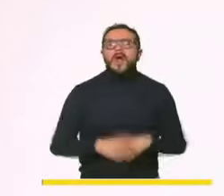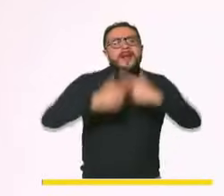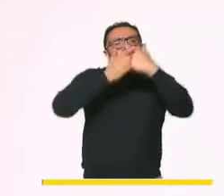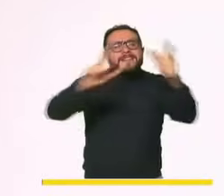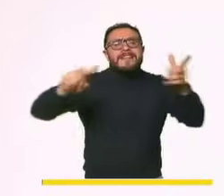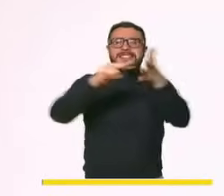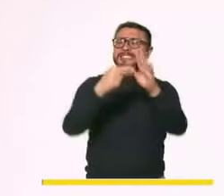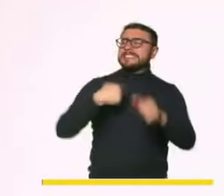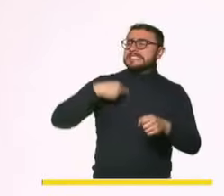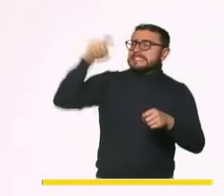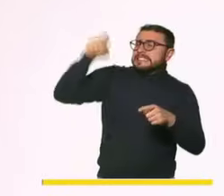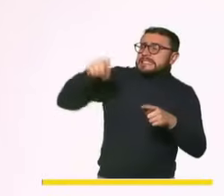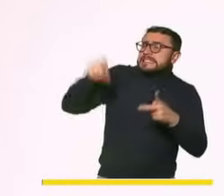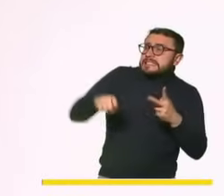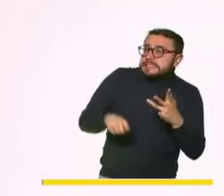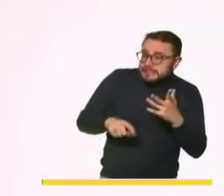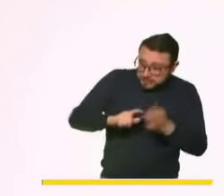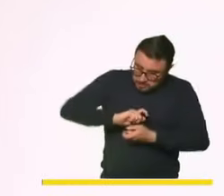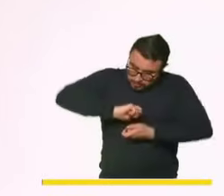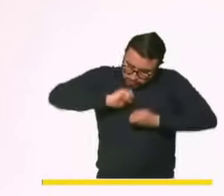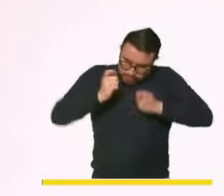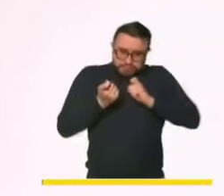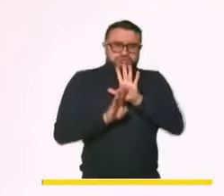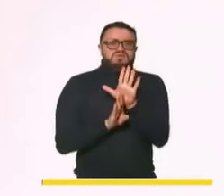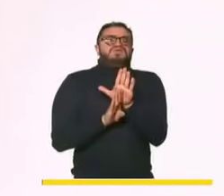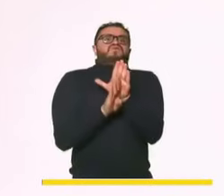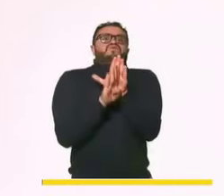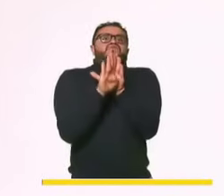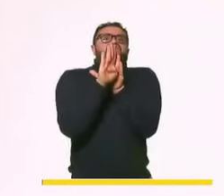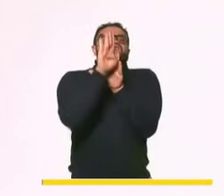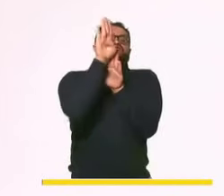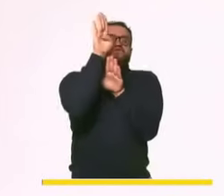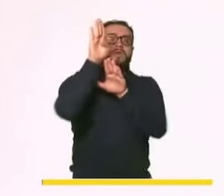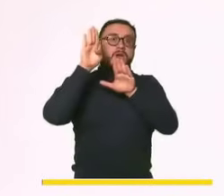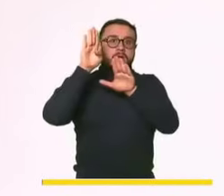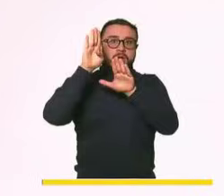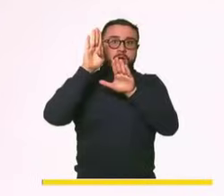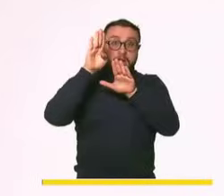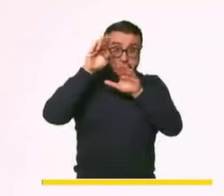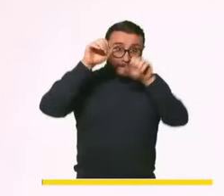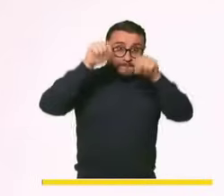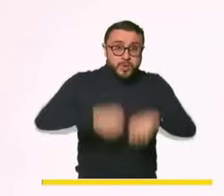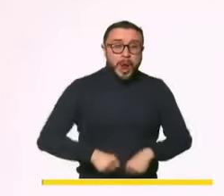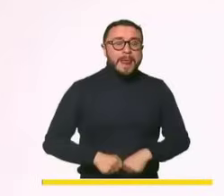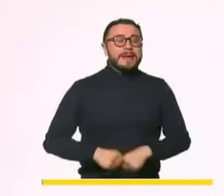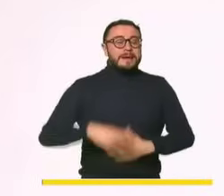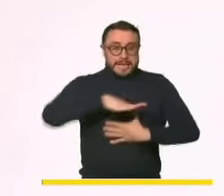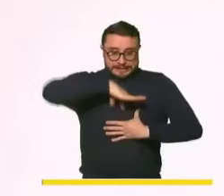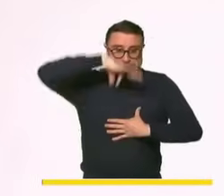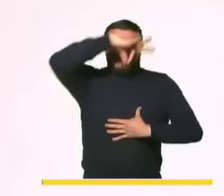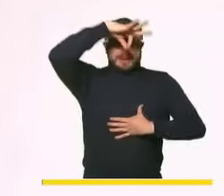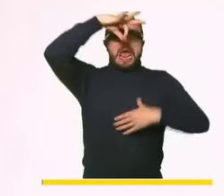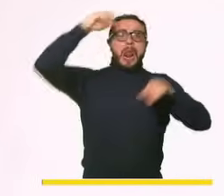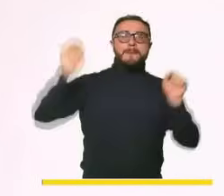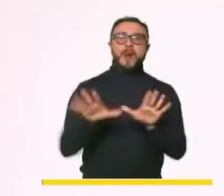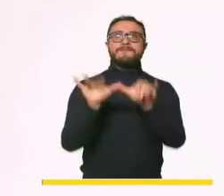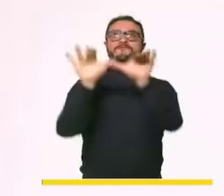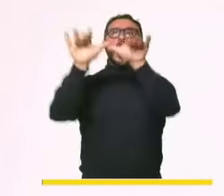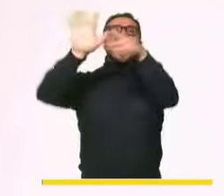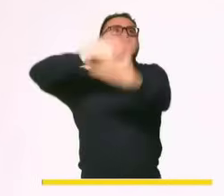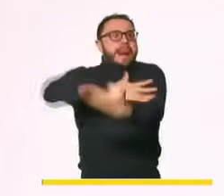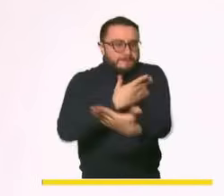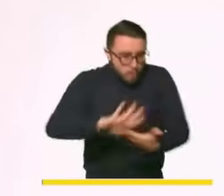necesidad y a partir de superar la necesidad, tener espíritus que puedan volar en la